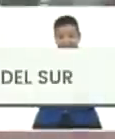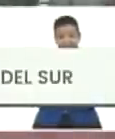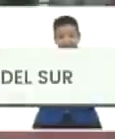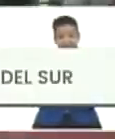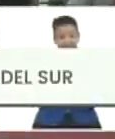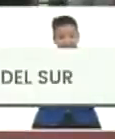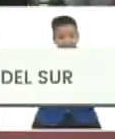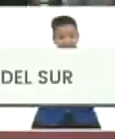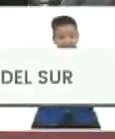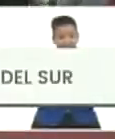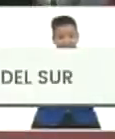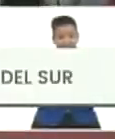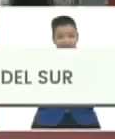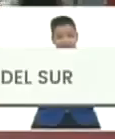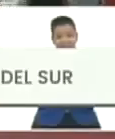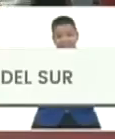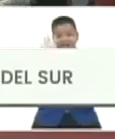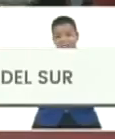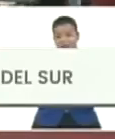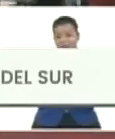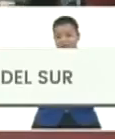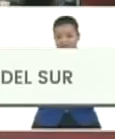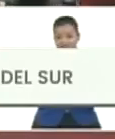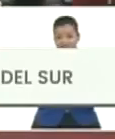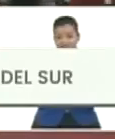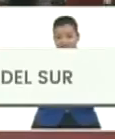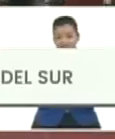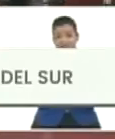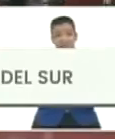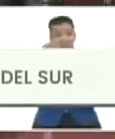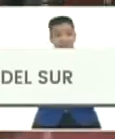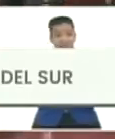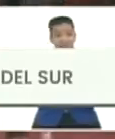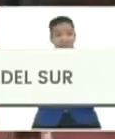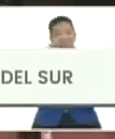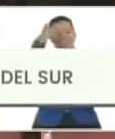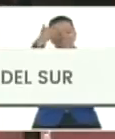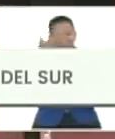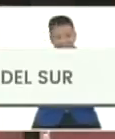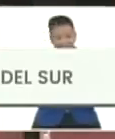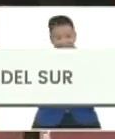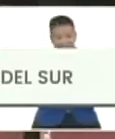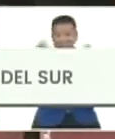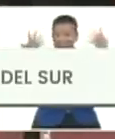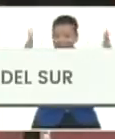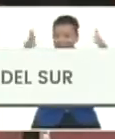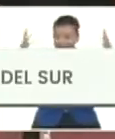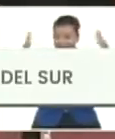Muchas gracias. El aplauso para...